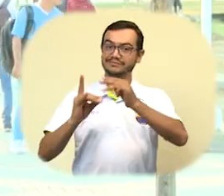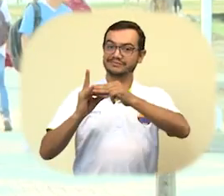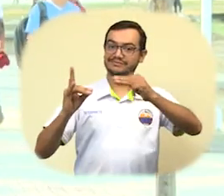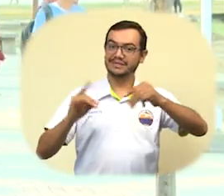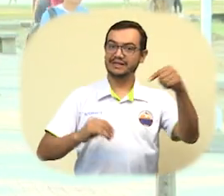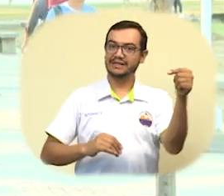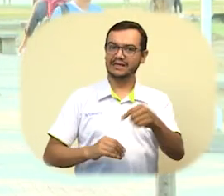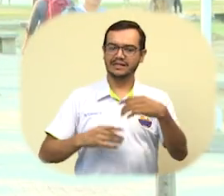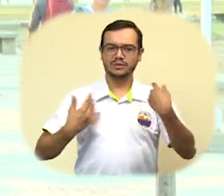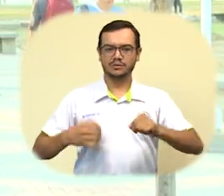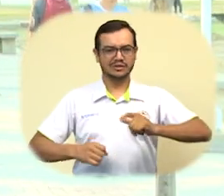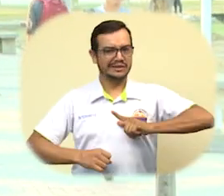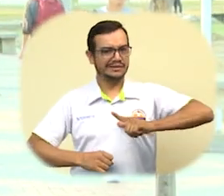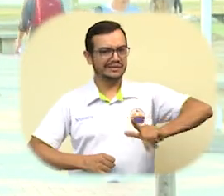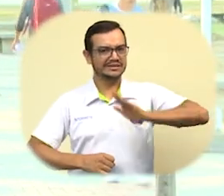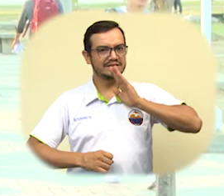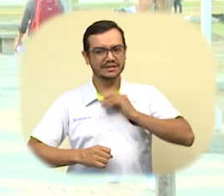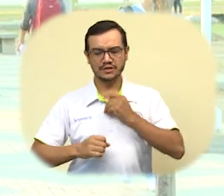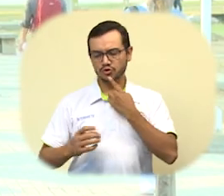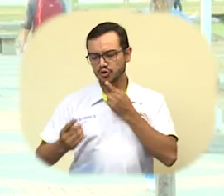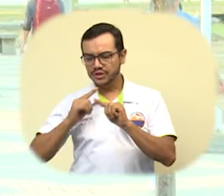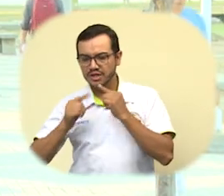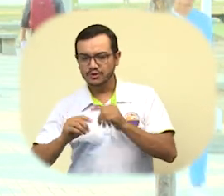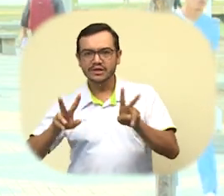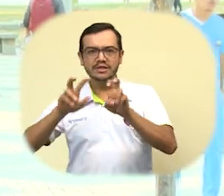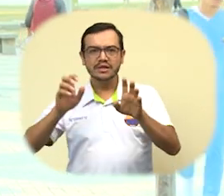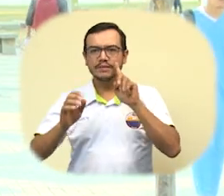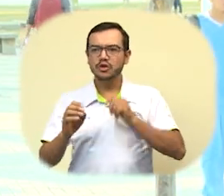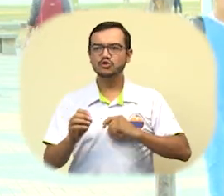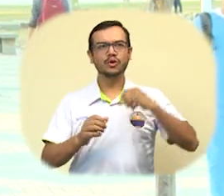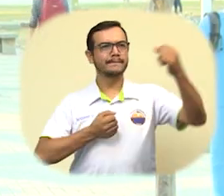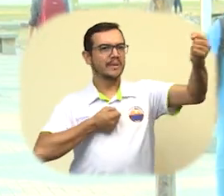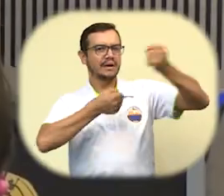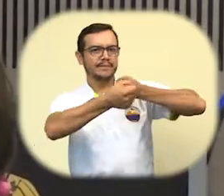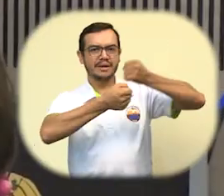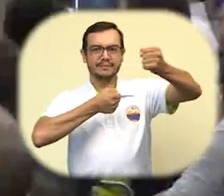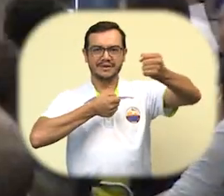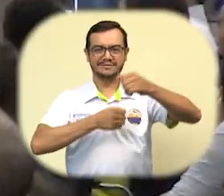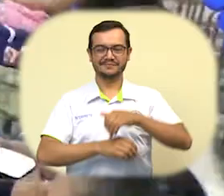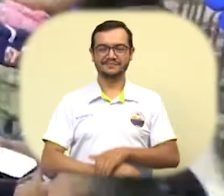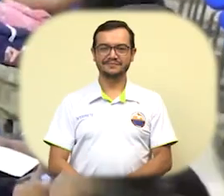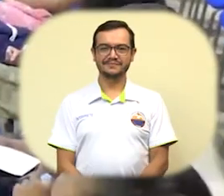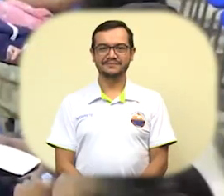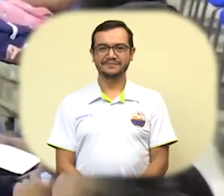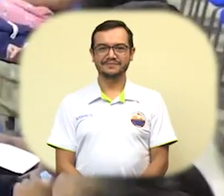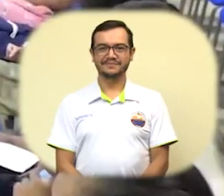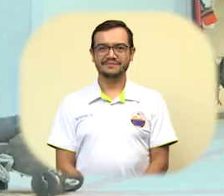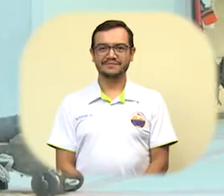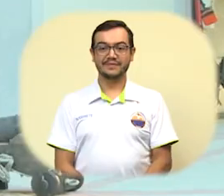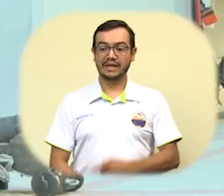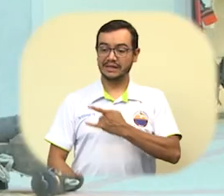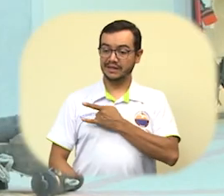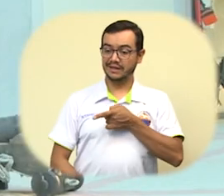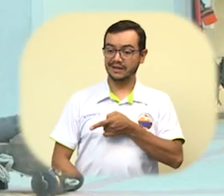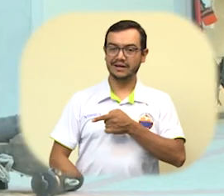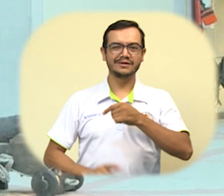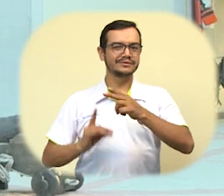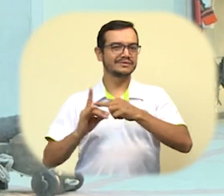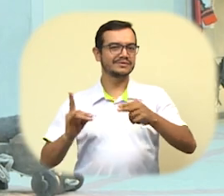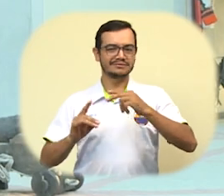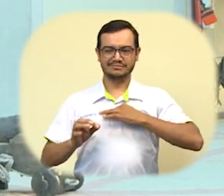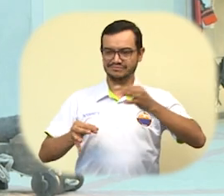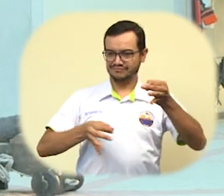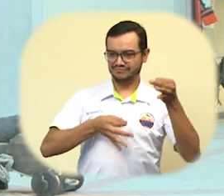La Universidad del Magdalena encabezó el diálogo sobre la investigación traslacional. La Alma Mater